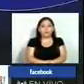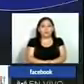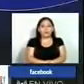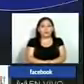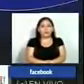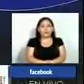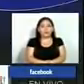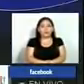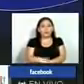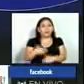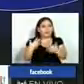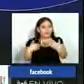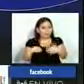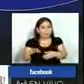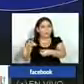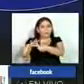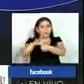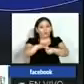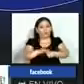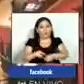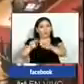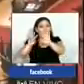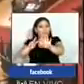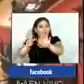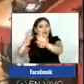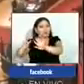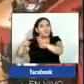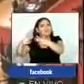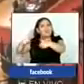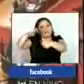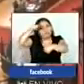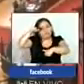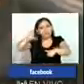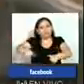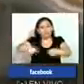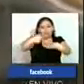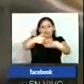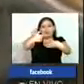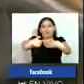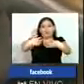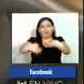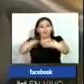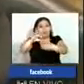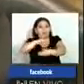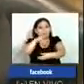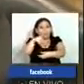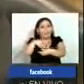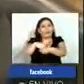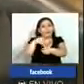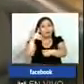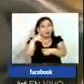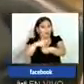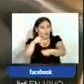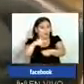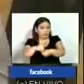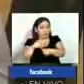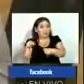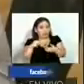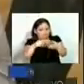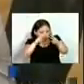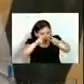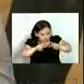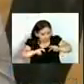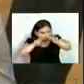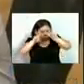Y con 72 votos Los diputados Aprobaron La ley especial De inclusión De las personas Con discapacidad La cual estuvo En estudio